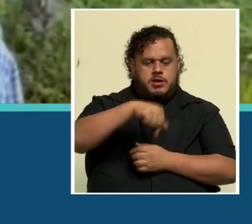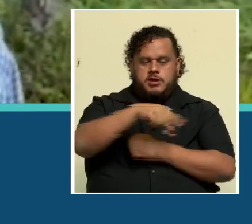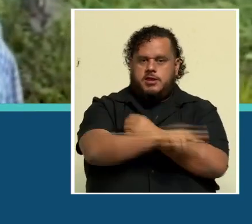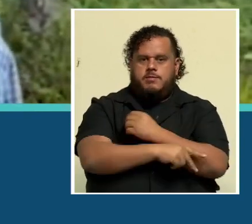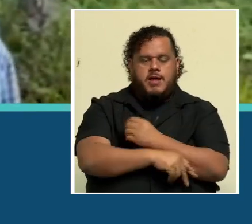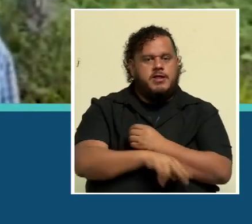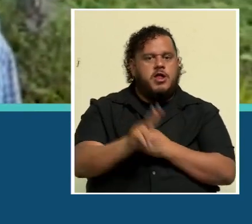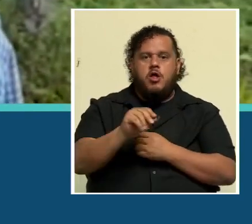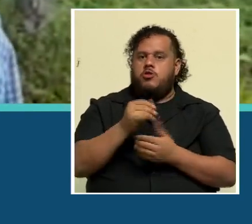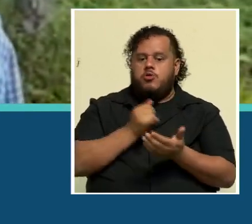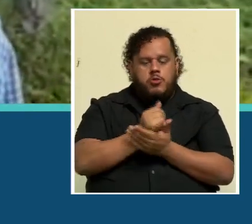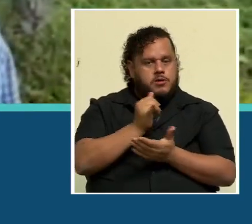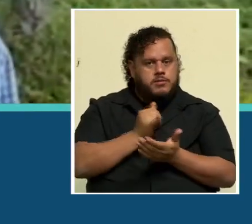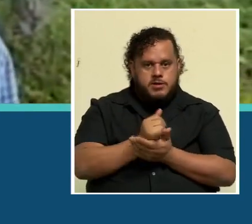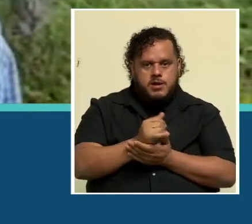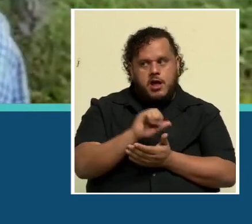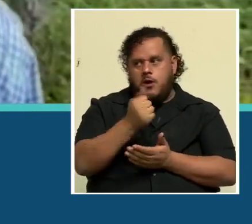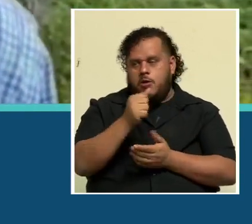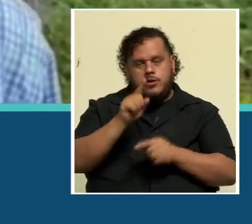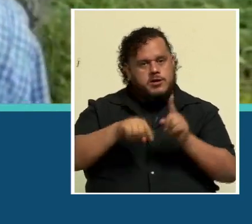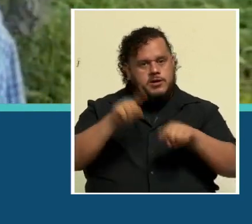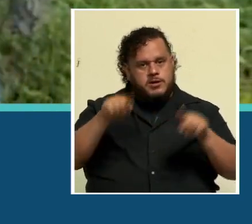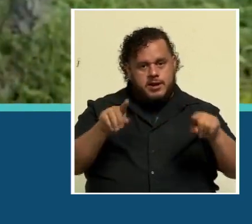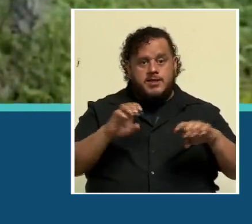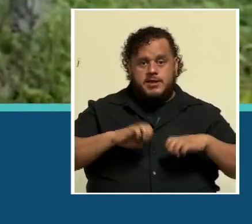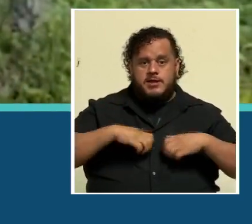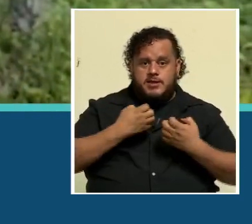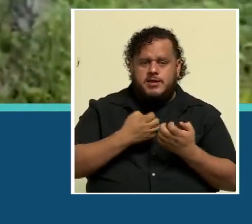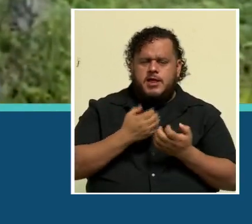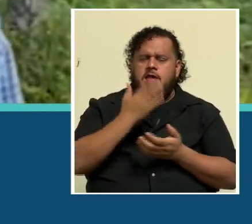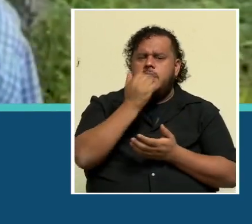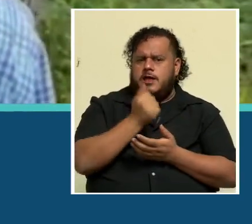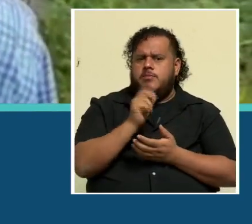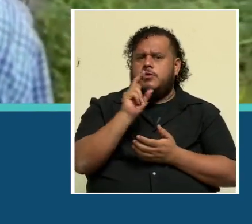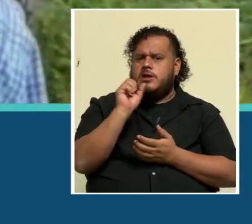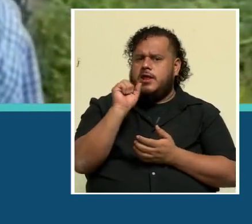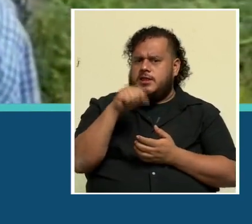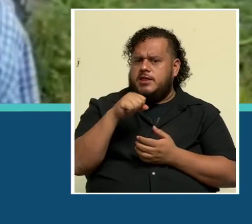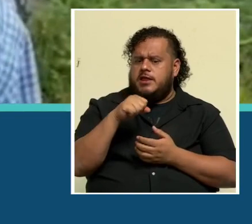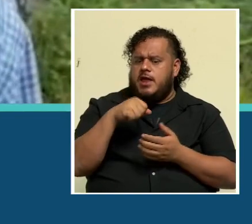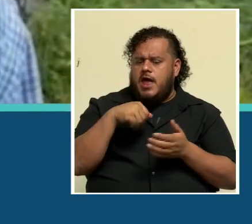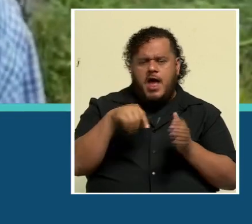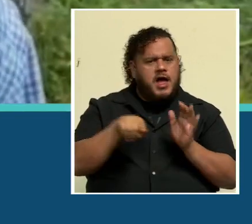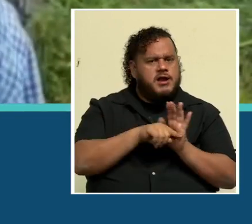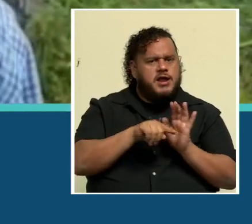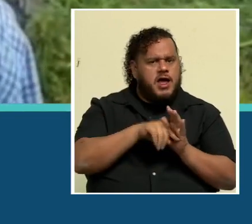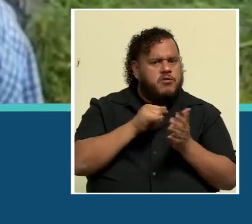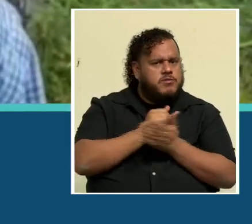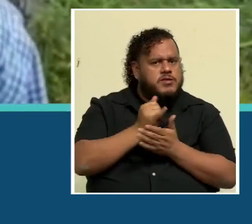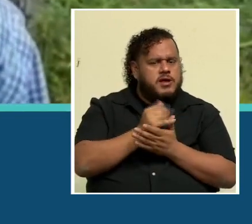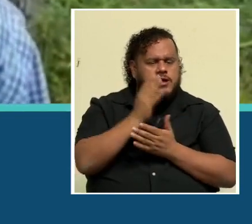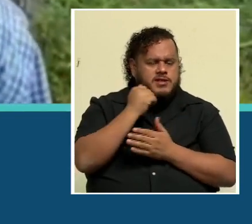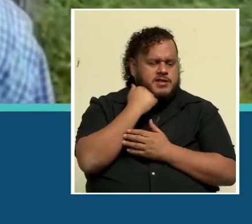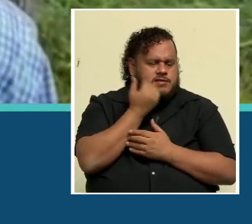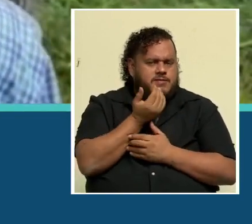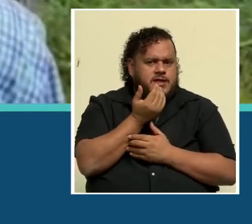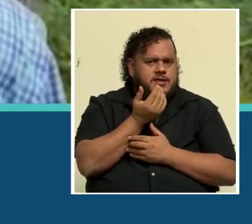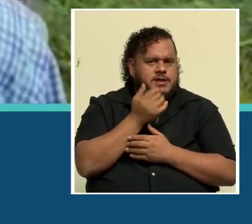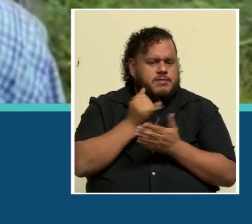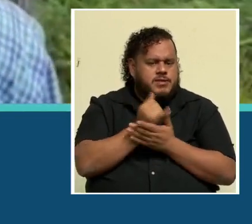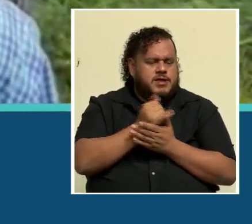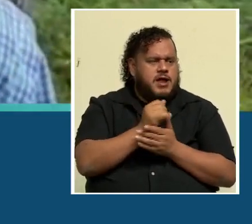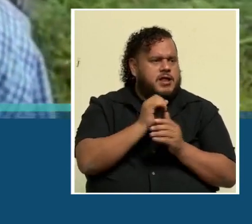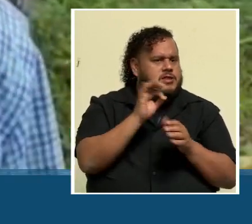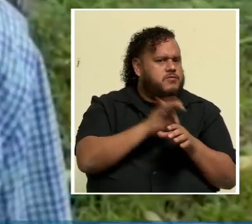a investigar otras alternativas que hay. ¿Y por qué se han negado a investigar? Si es muy fácil averiguar si funciona o no funciona.